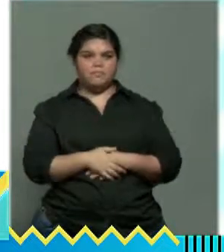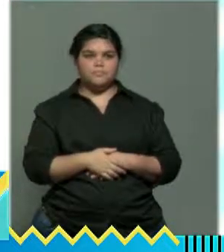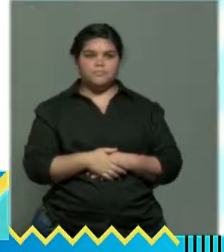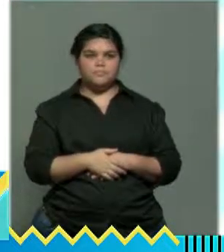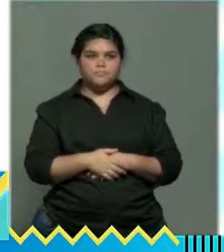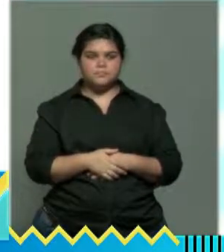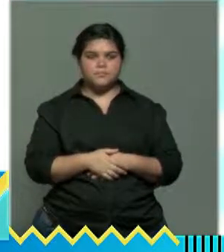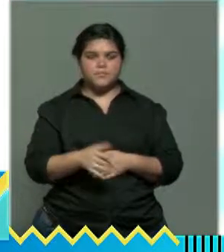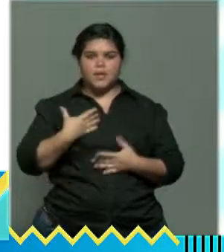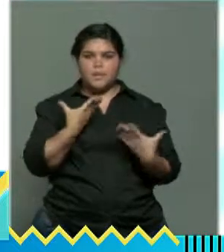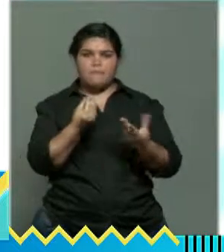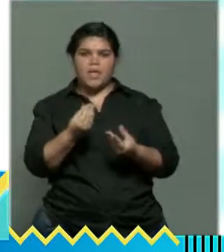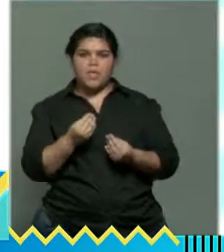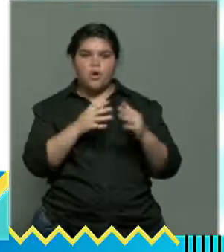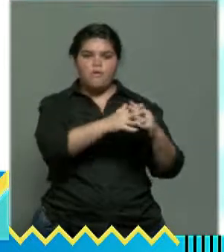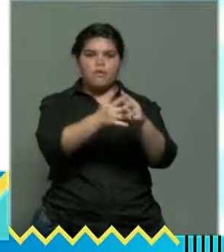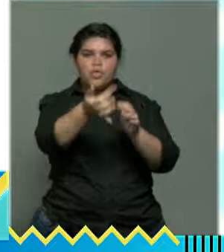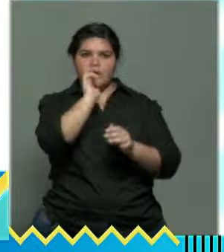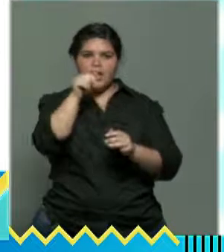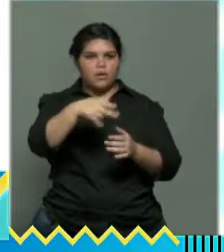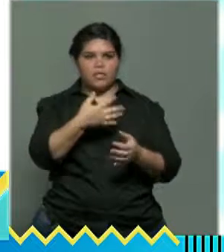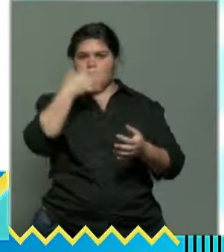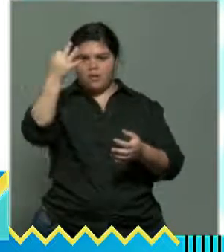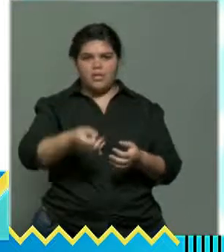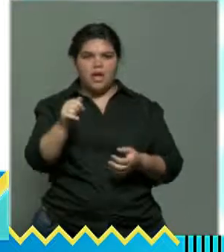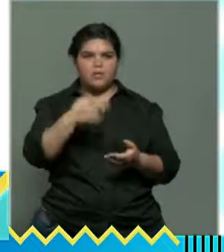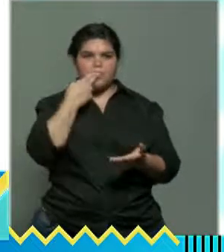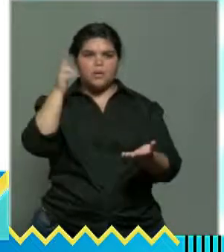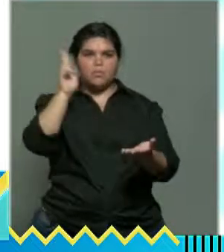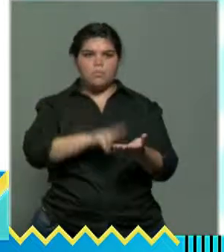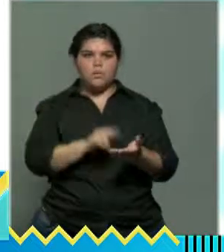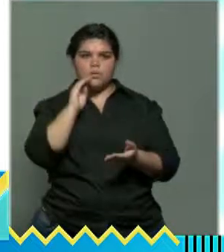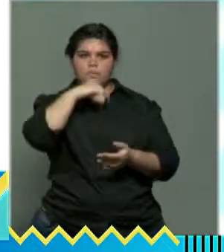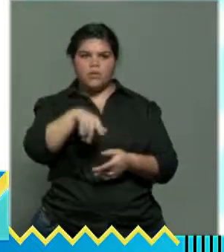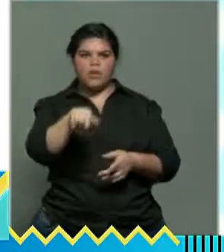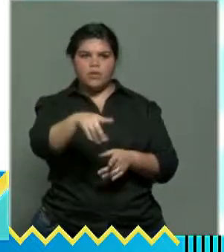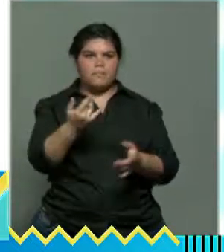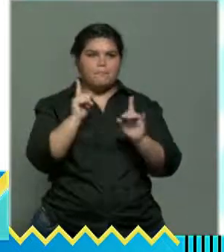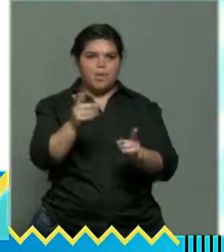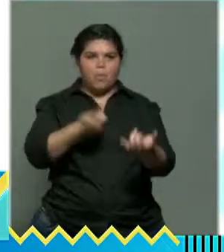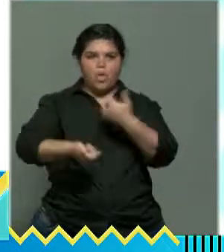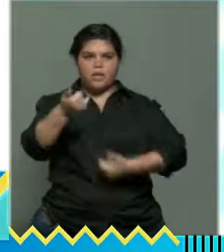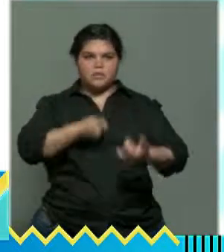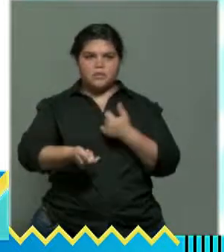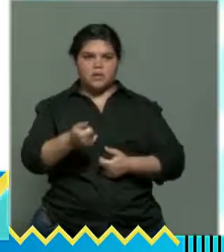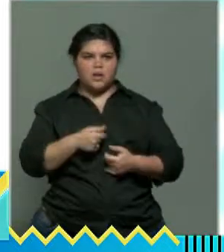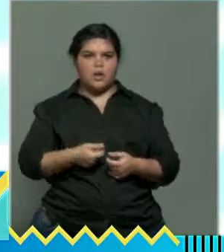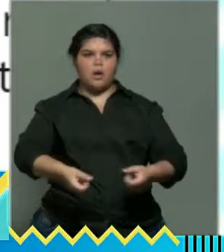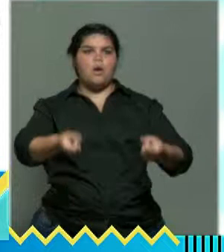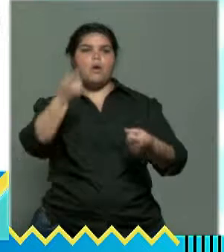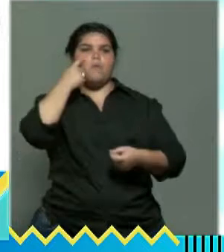Alguien dice, el temor de los bodegueros se hizo realidad. Fuerte impuesto al vino. ¿Cómo decían estos muchachos? Ahora recuerdo, que viva Macri, carajo.